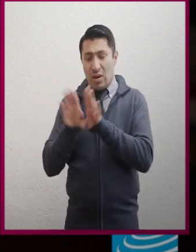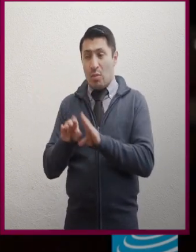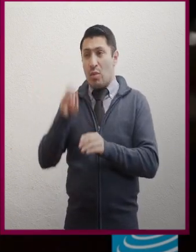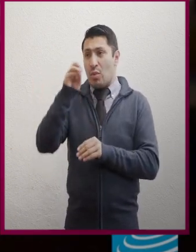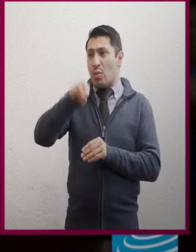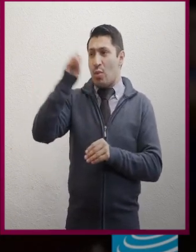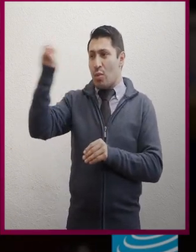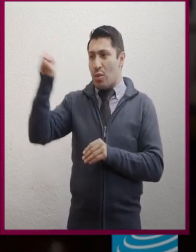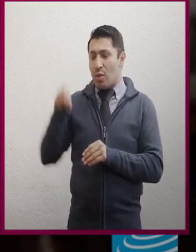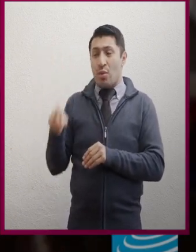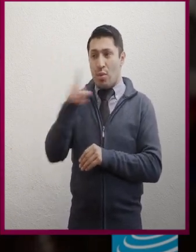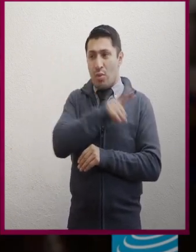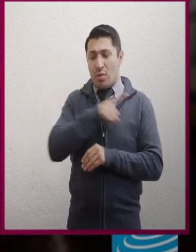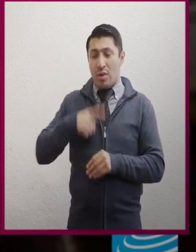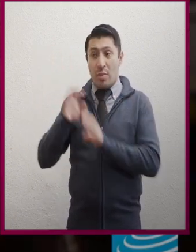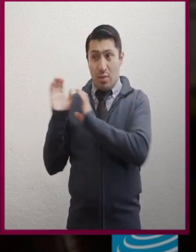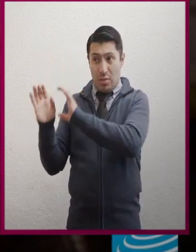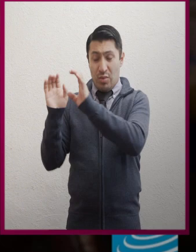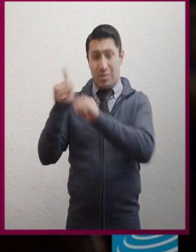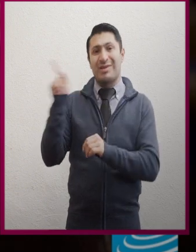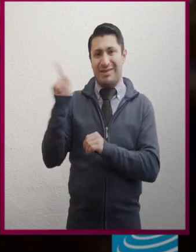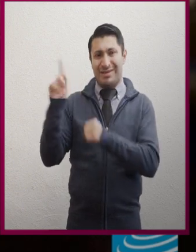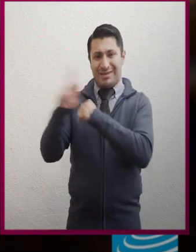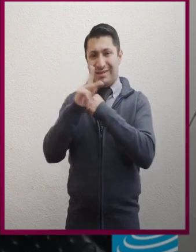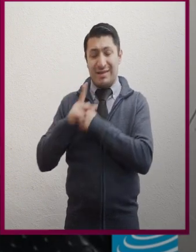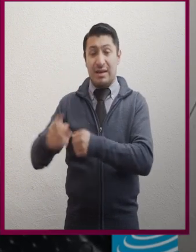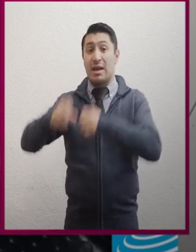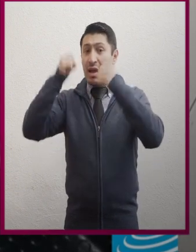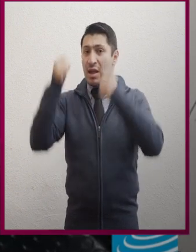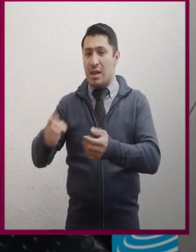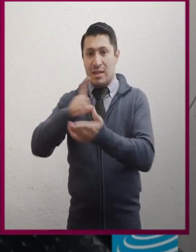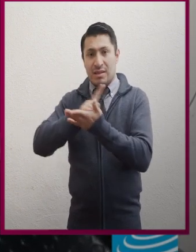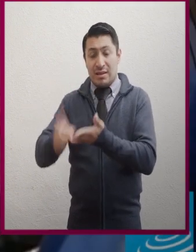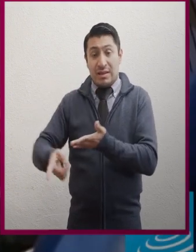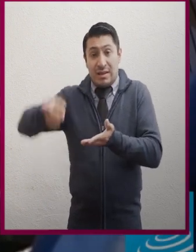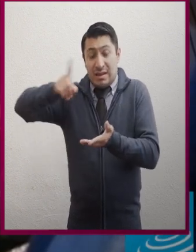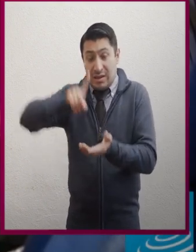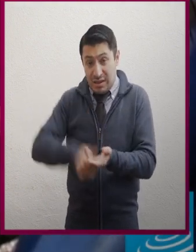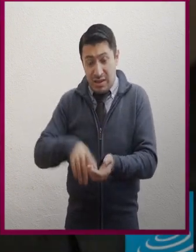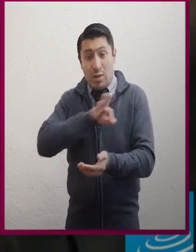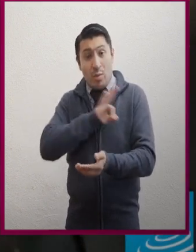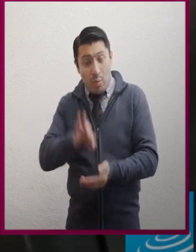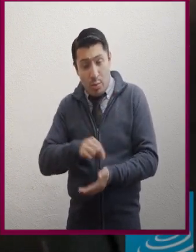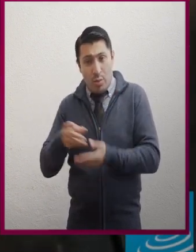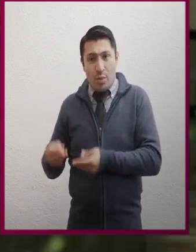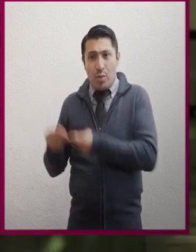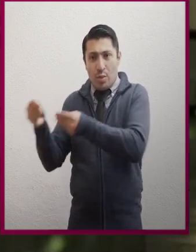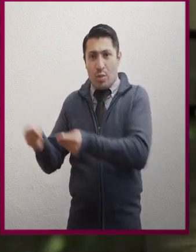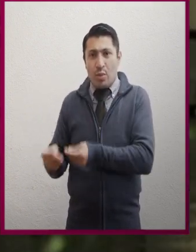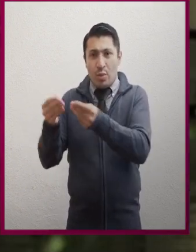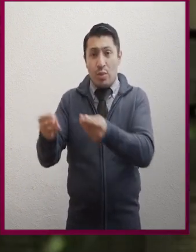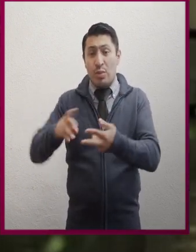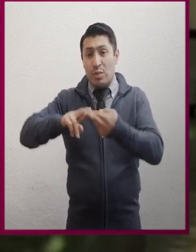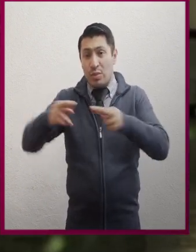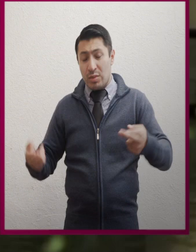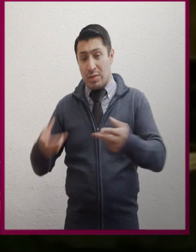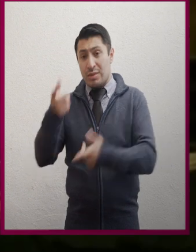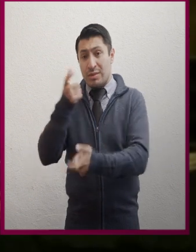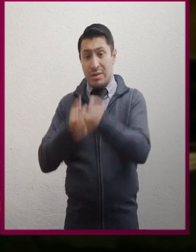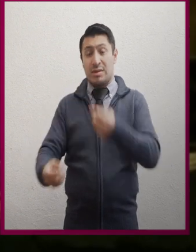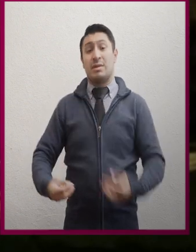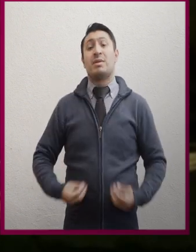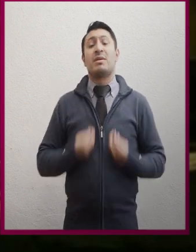asilo, garantizar sus derechos y, dentro de lo posible, distribuir recursos para comenzar una nueva vida. El único país